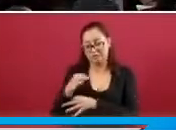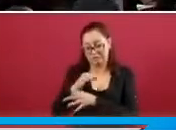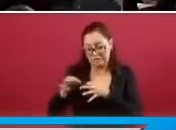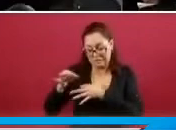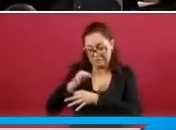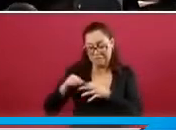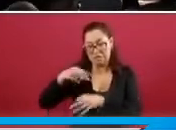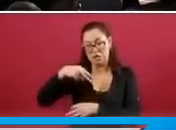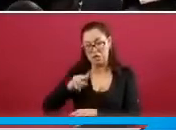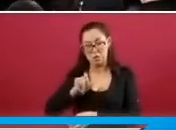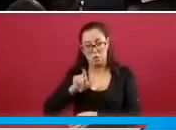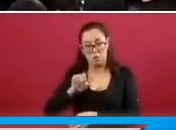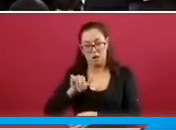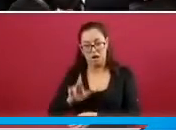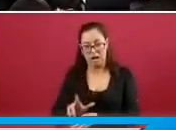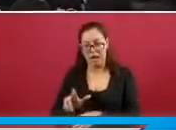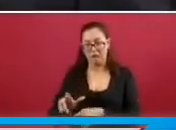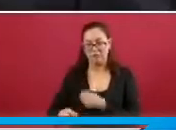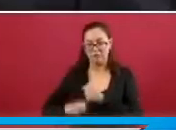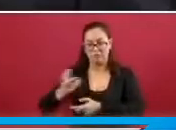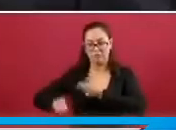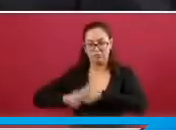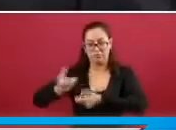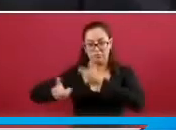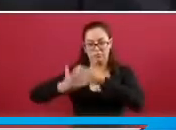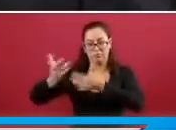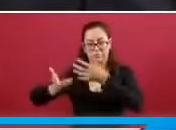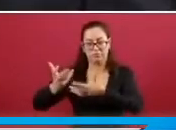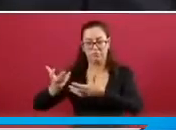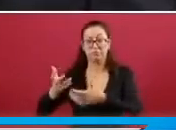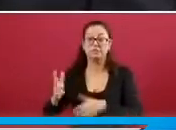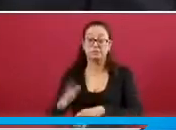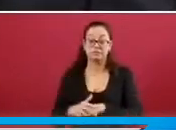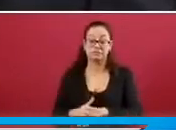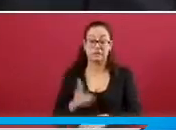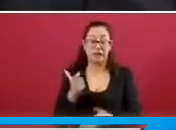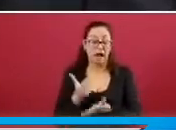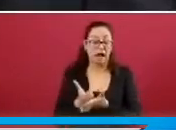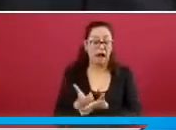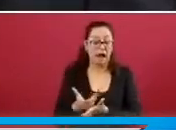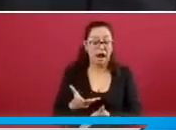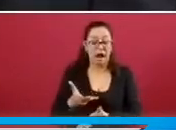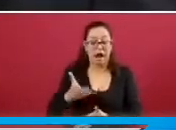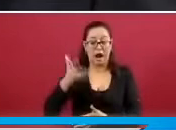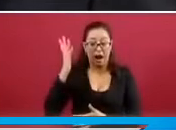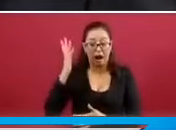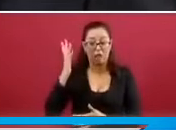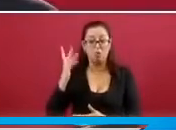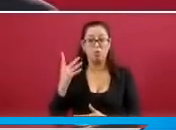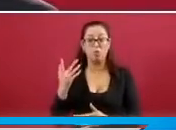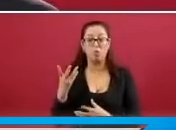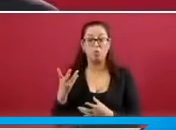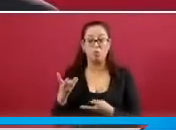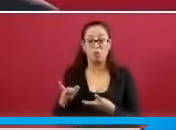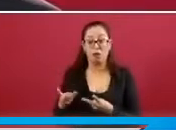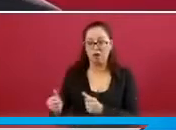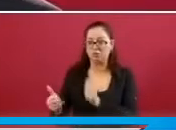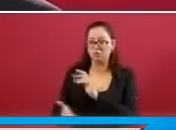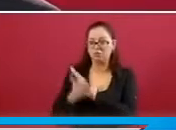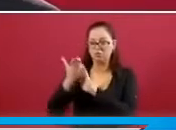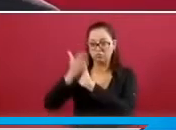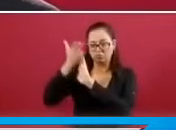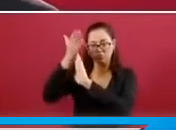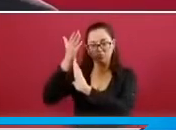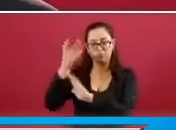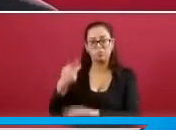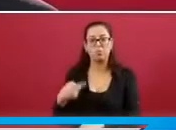fisión nuclear para generar electricidad. Ha significado una capacidad de energía eléctrica barata. Están vigiladas por un organismo internacional